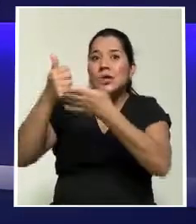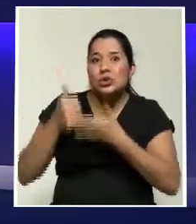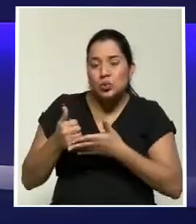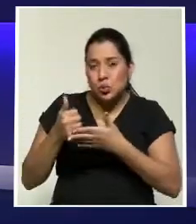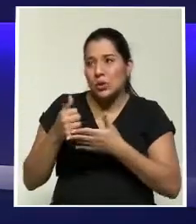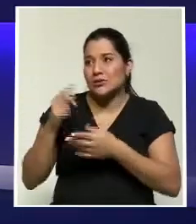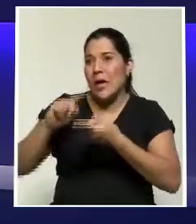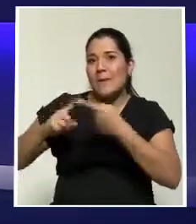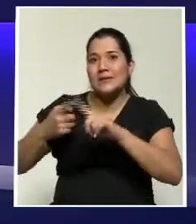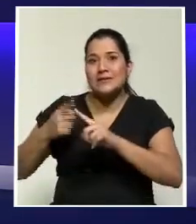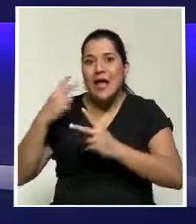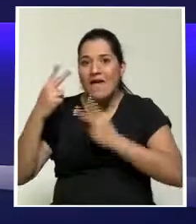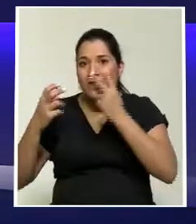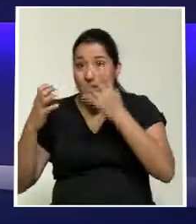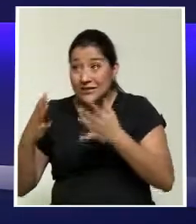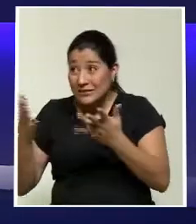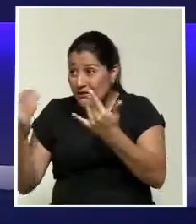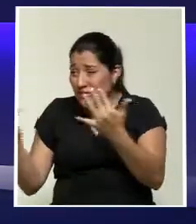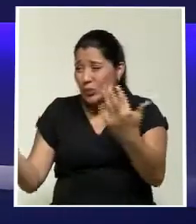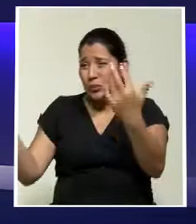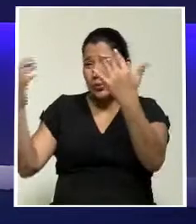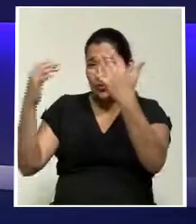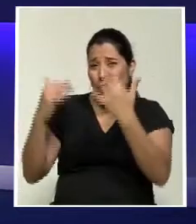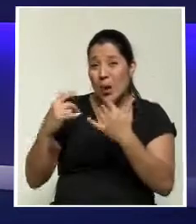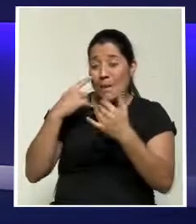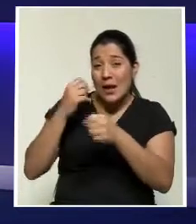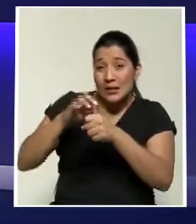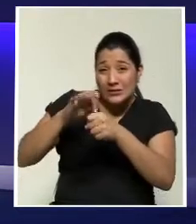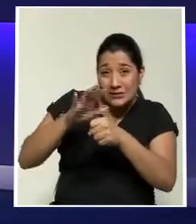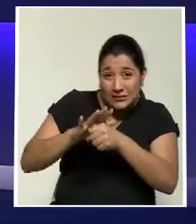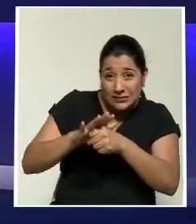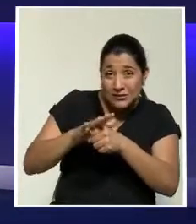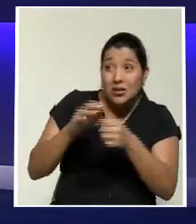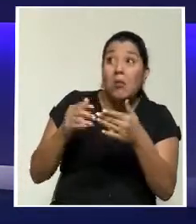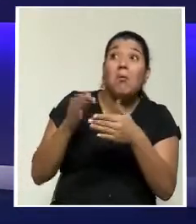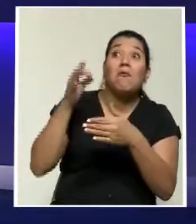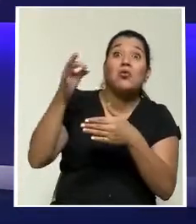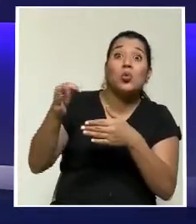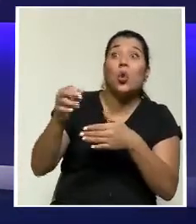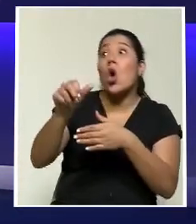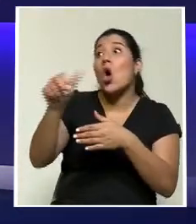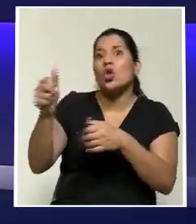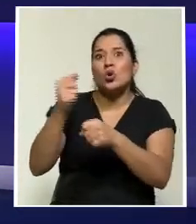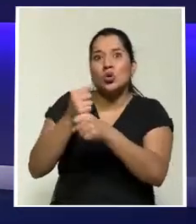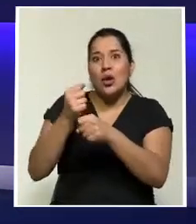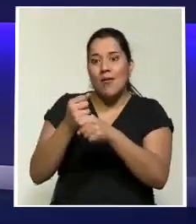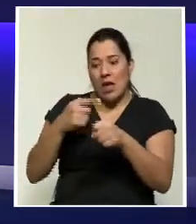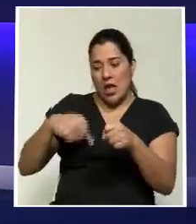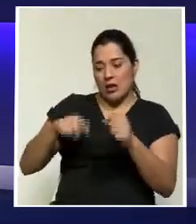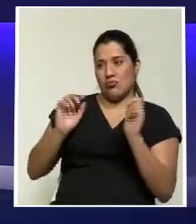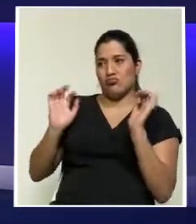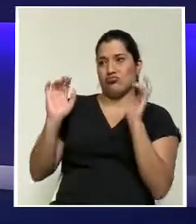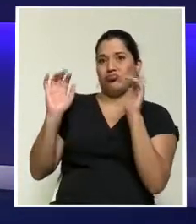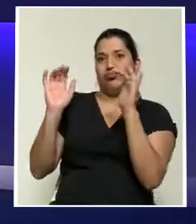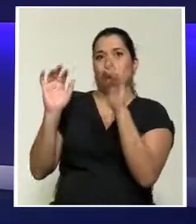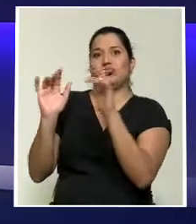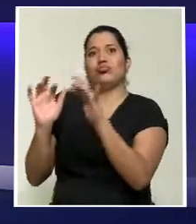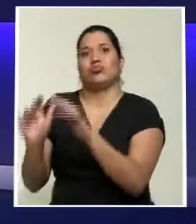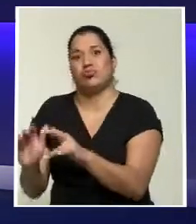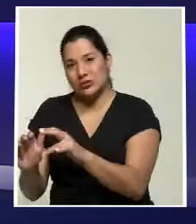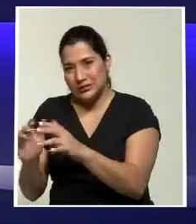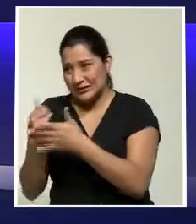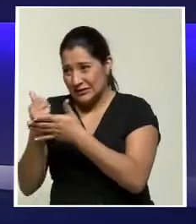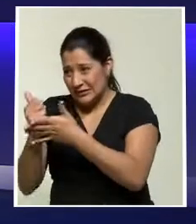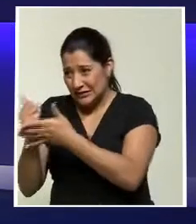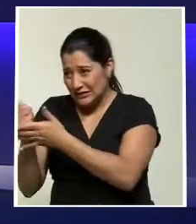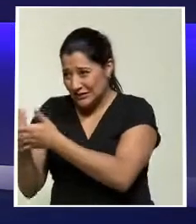amistades, vecinos, vecinas, y cuando se necesita hacer otro trabajo específico en otro lugar, de siembra o de limpieza,